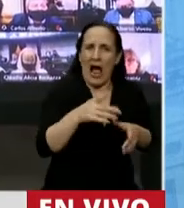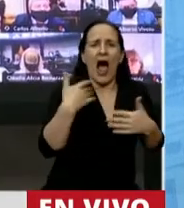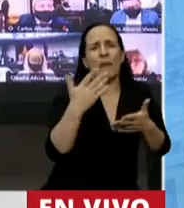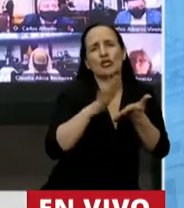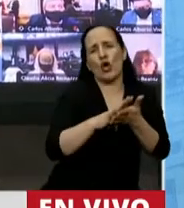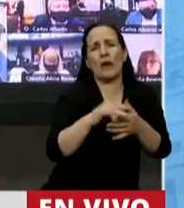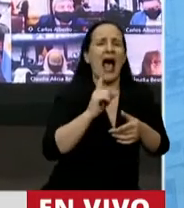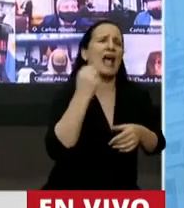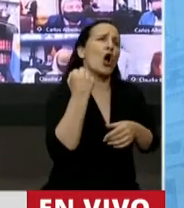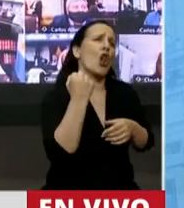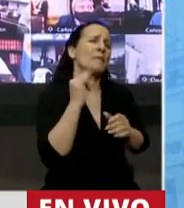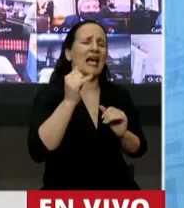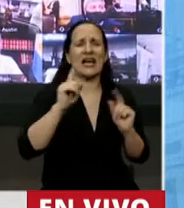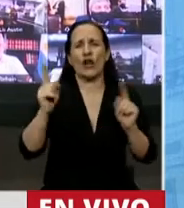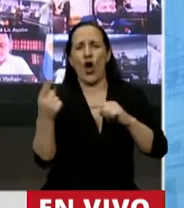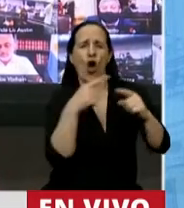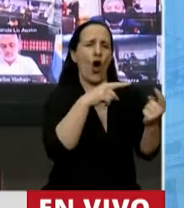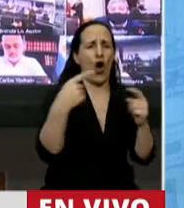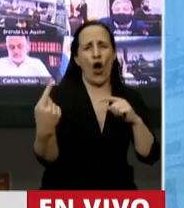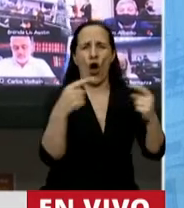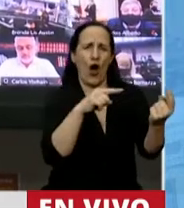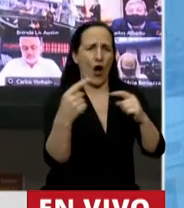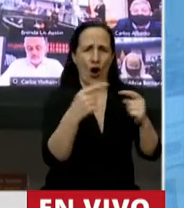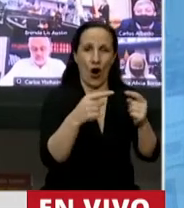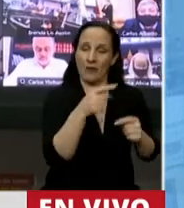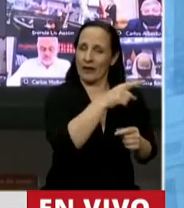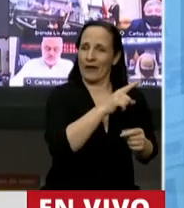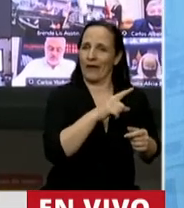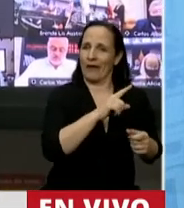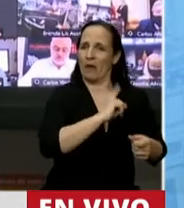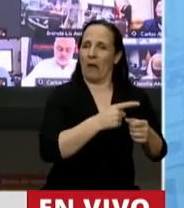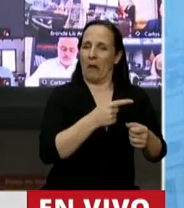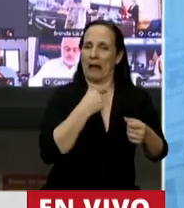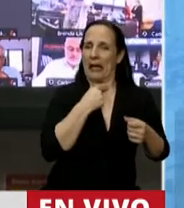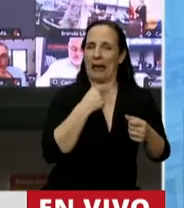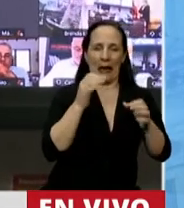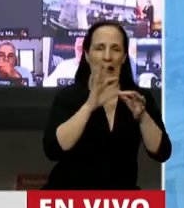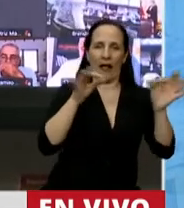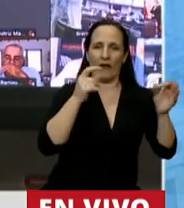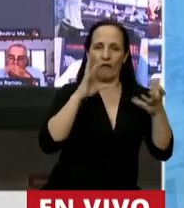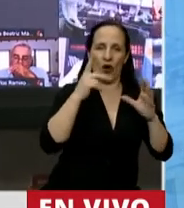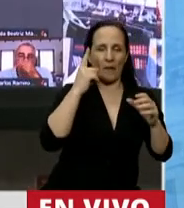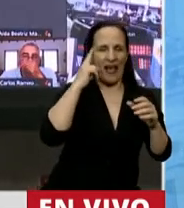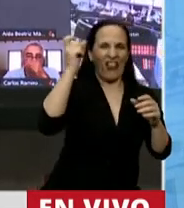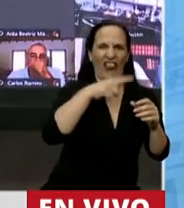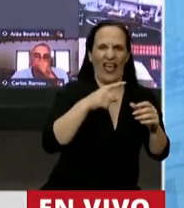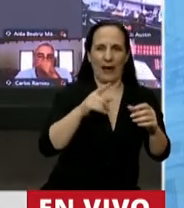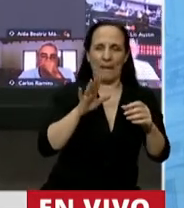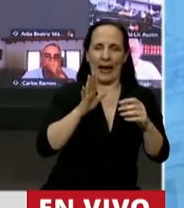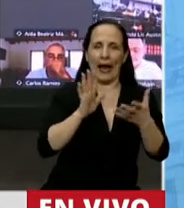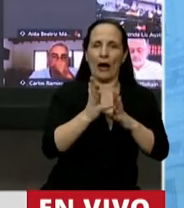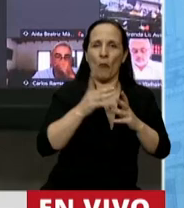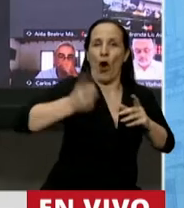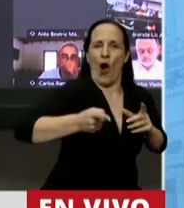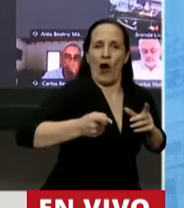todo el tiempo intereses, muchos de ellos tan poderosos como para imponer ideas que no importa si chocan contra la realidad y las estadísticas,